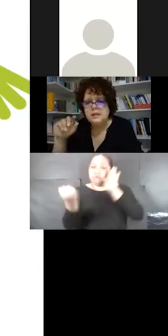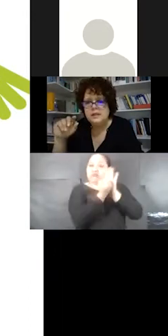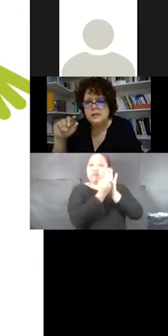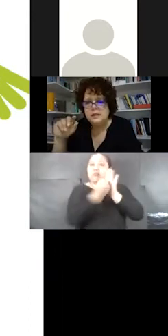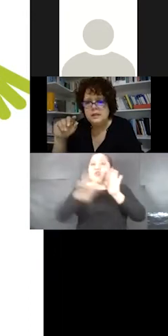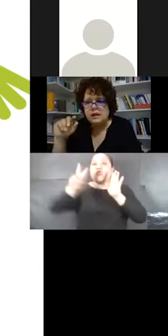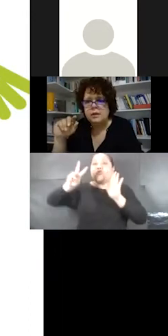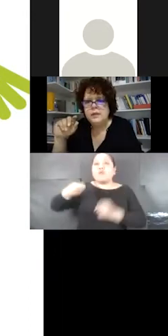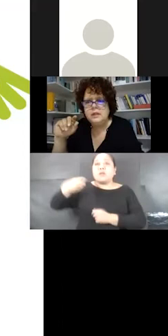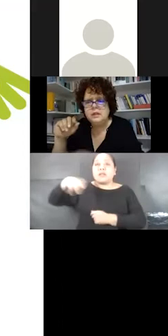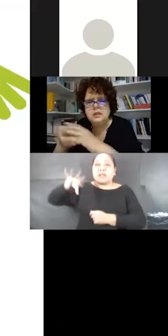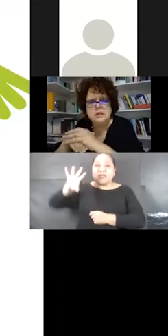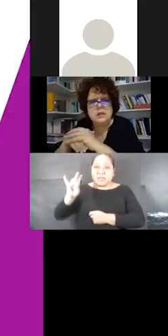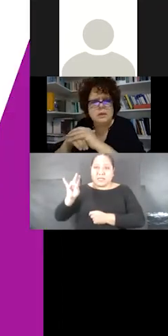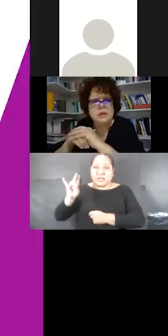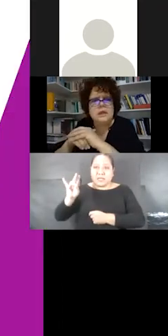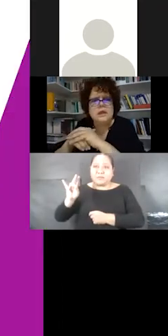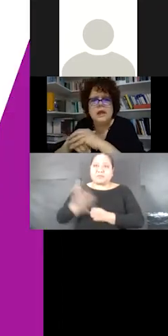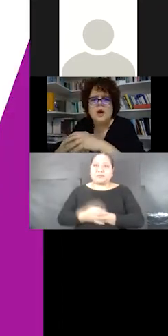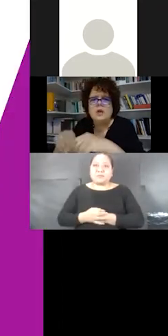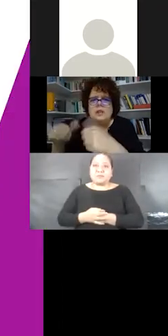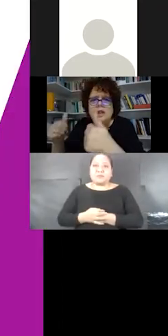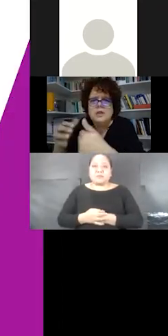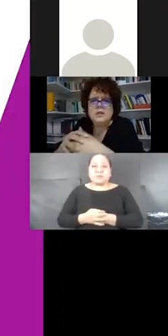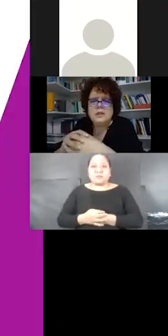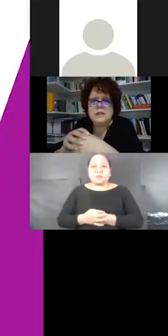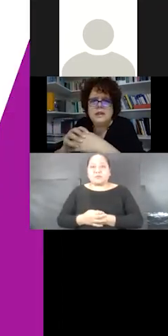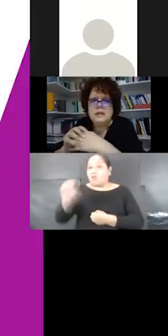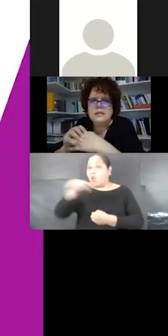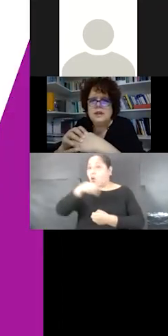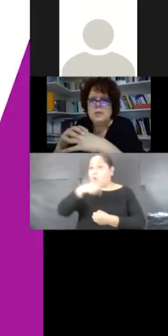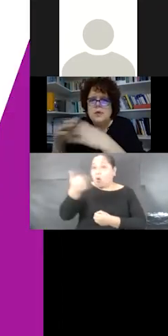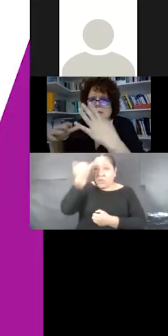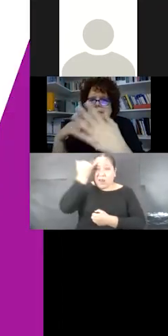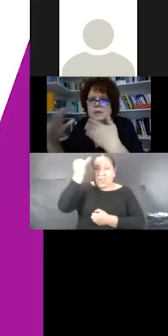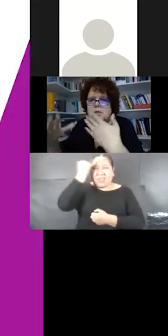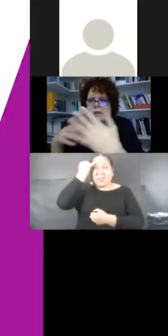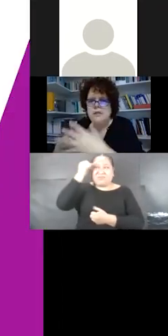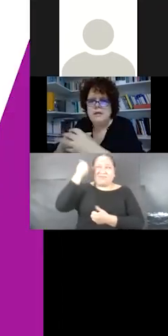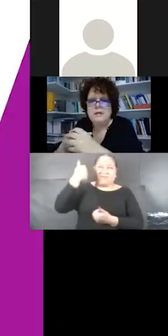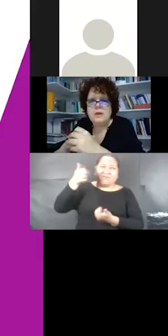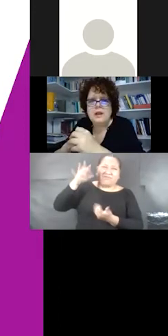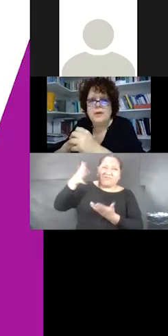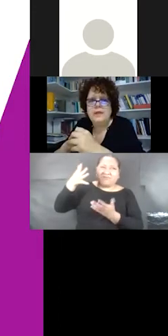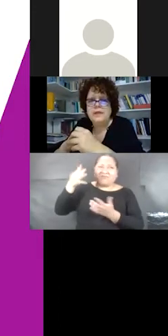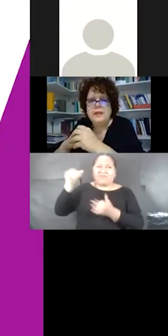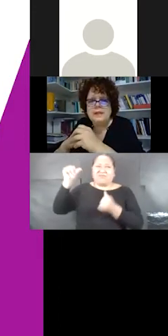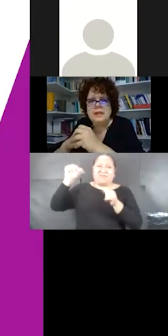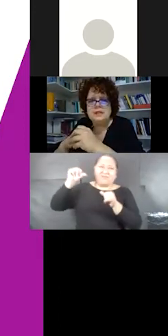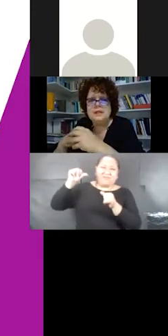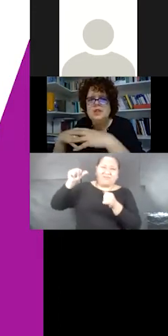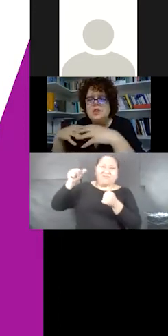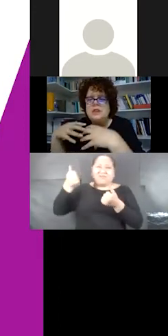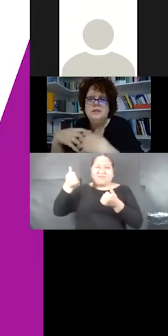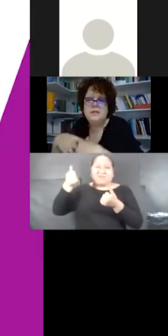2017. En 2017, sí, creo. Otra de las cosas que dicen que como mitos que hablan sobre las lenguas de